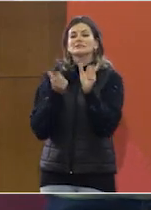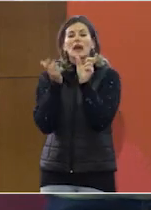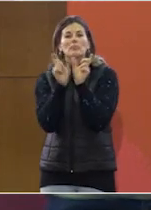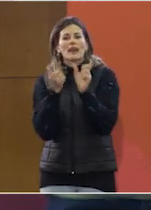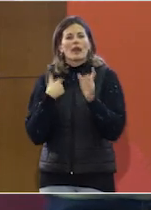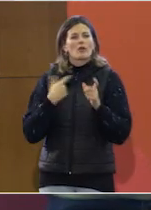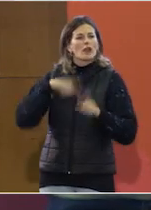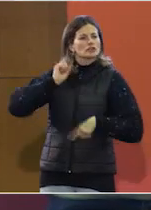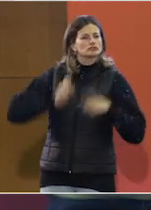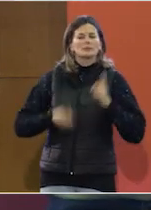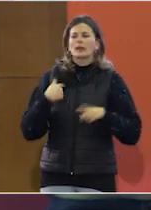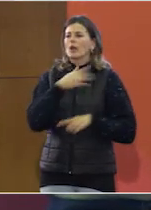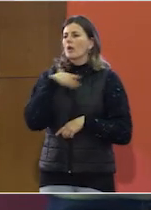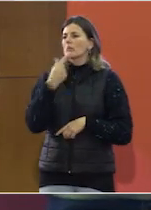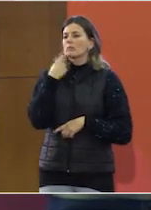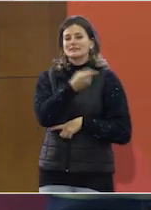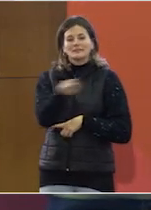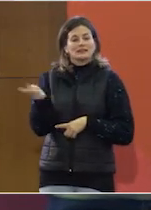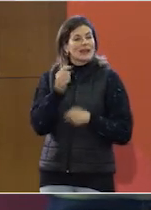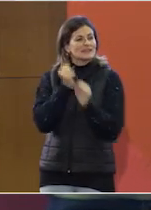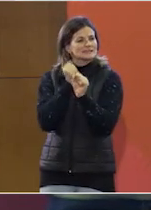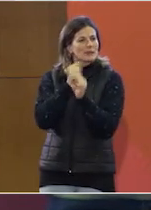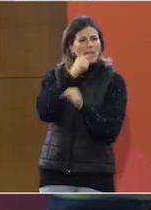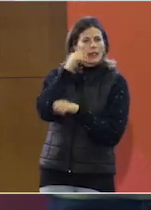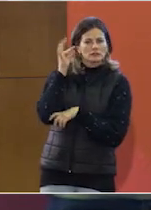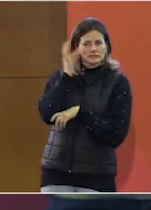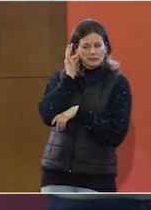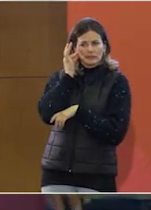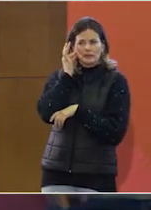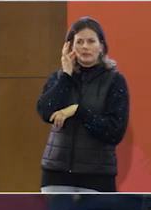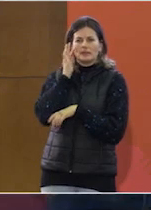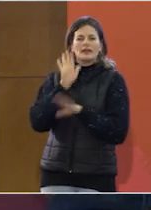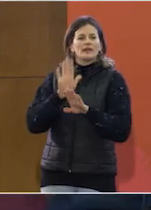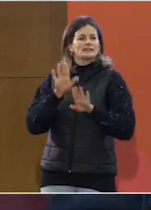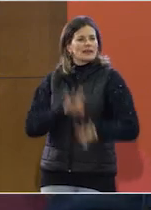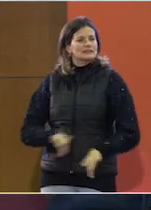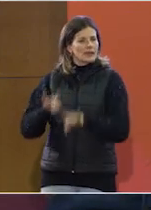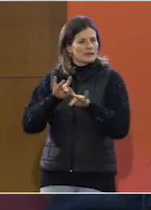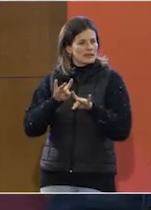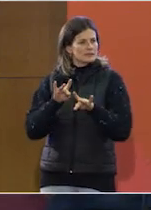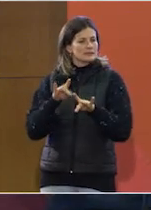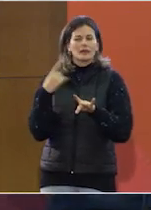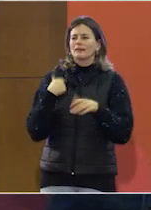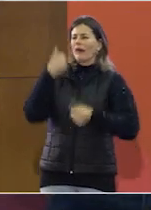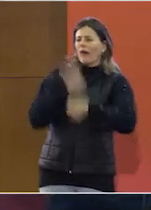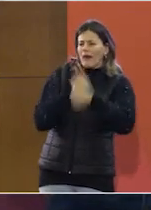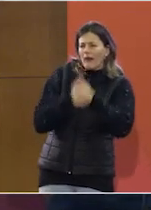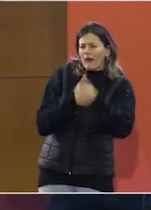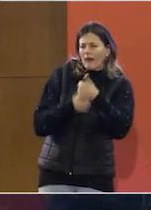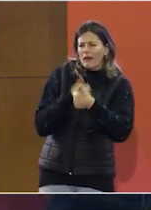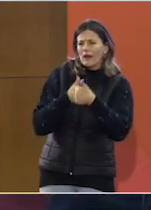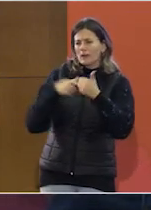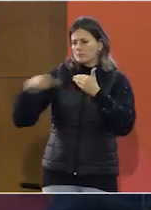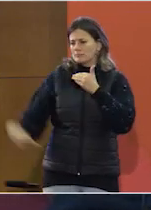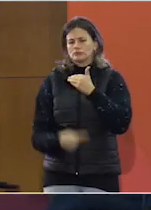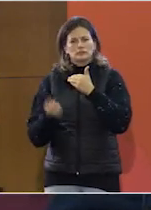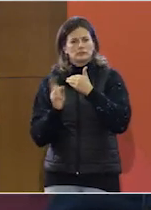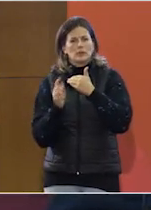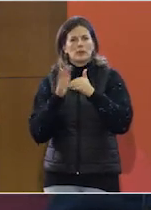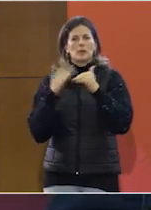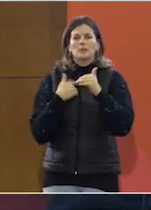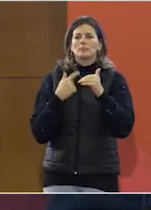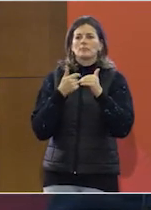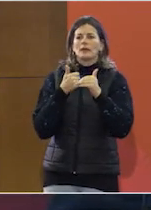palabra soberanía implica que los trabajadores y las trabajadoras de tu tierra no tienen que competir por abajo para